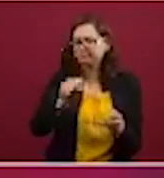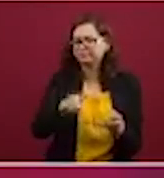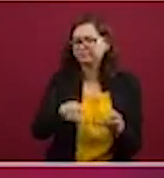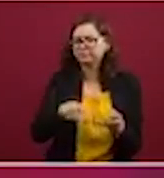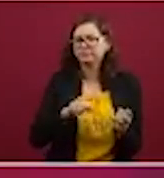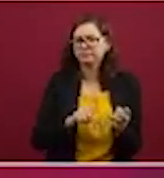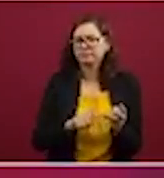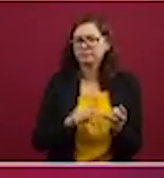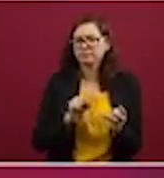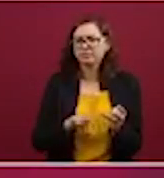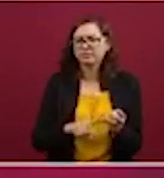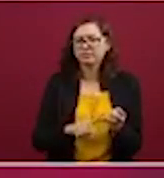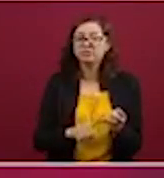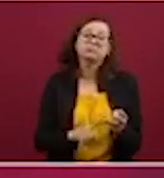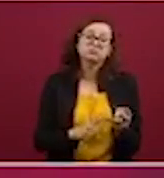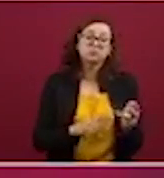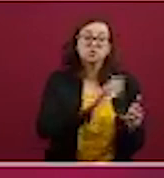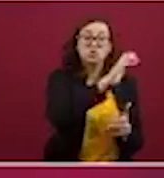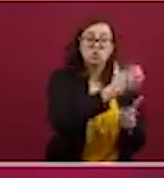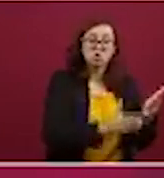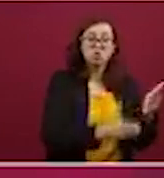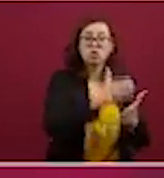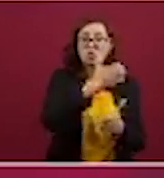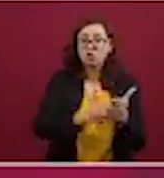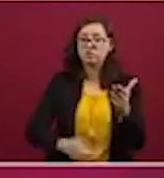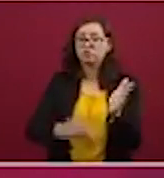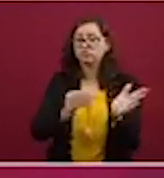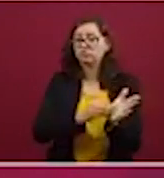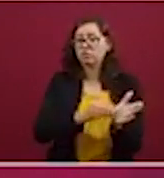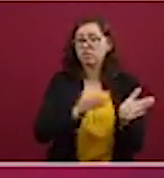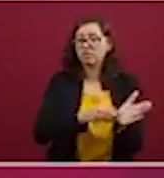quedaron contratos pendientes